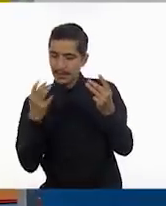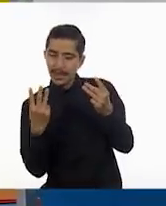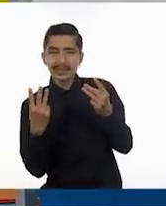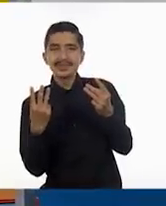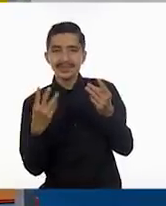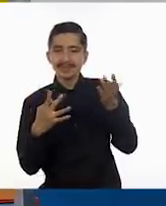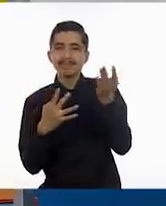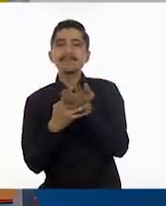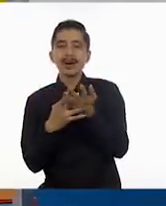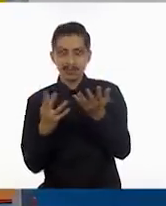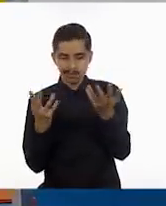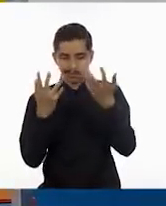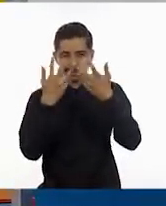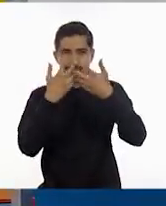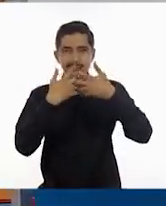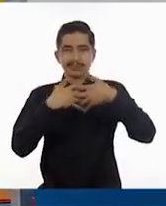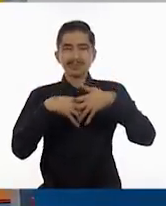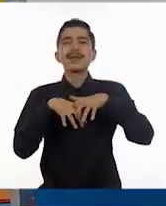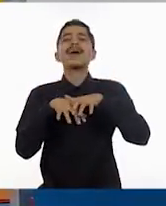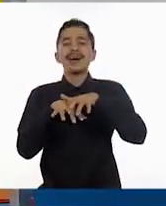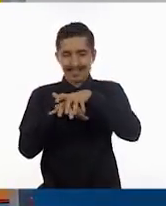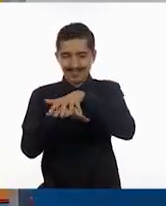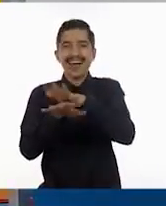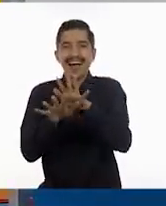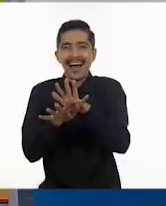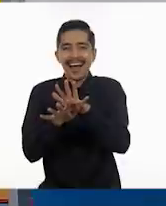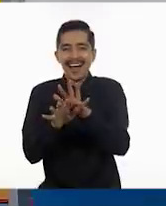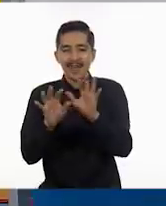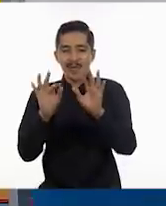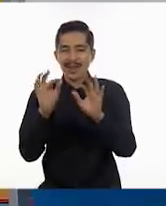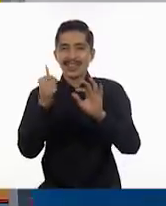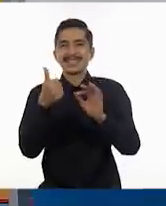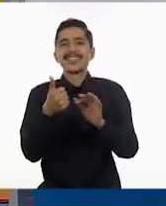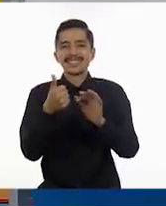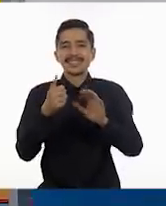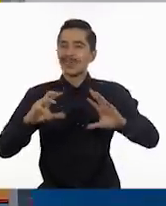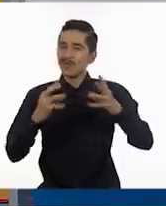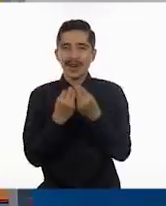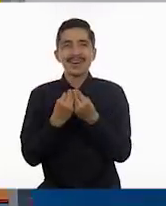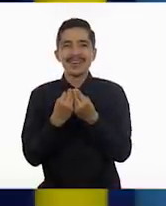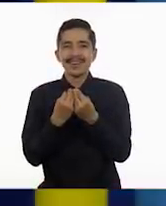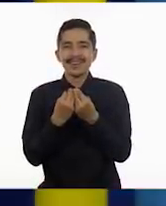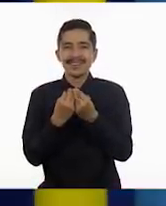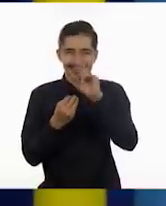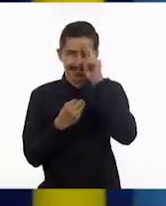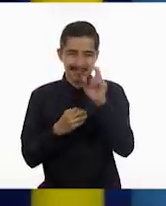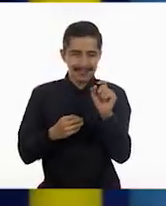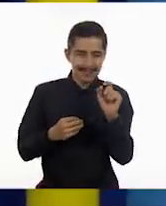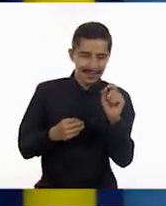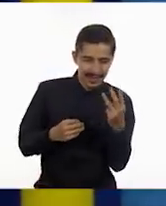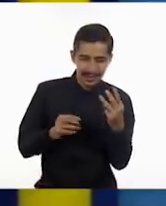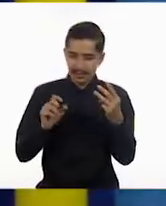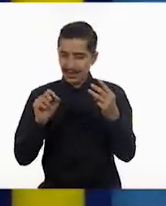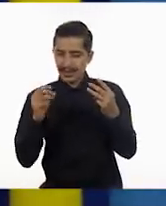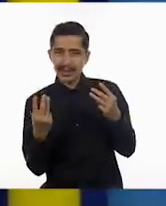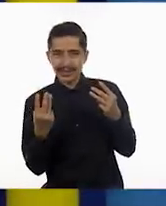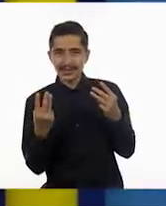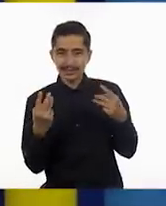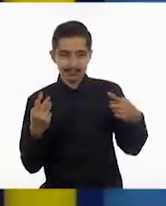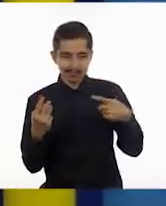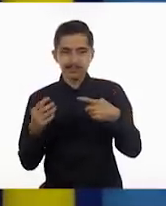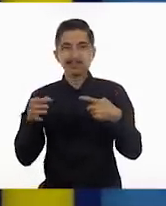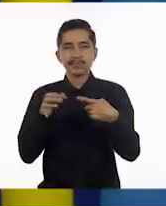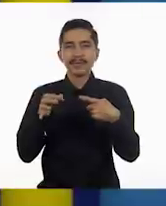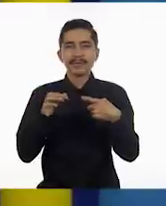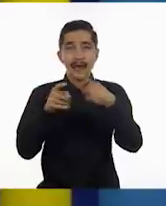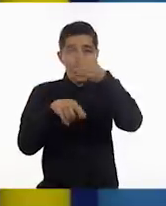que 23 eran del óvulo y 23 eran del espermatozoide. Exacto. Entonces, para que ustedes lo anoten